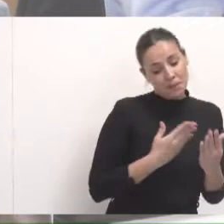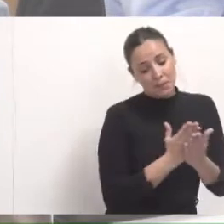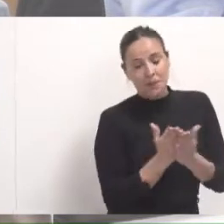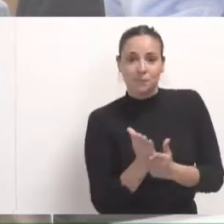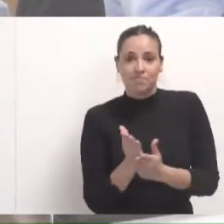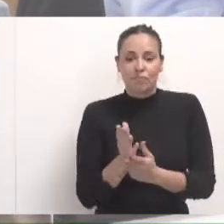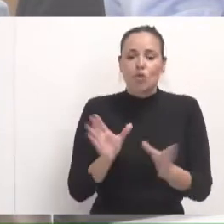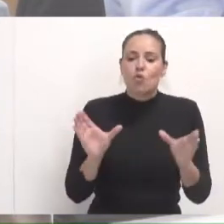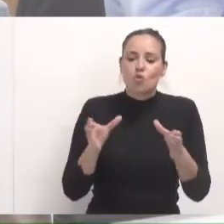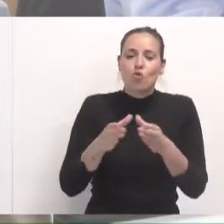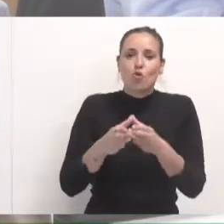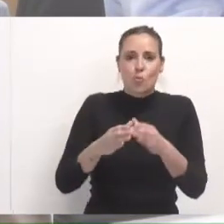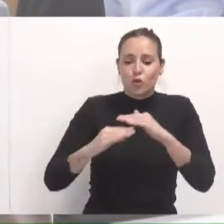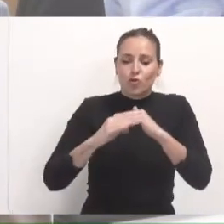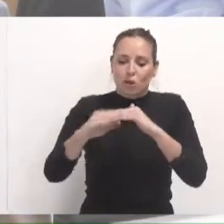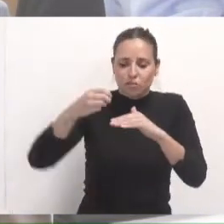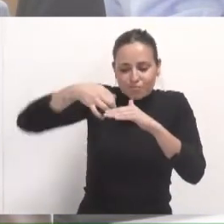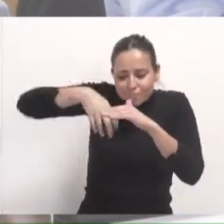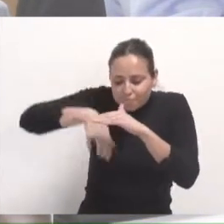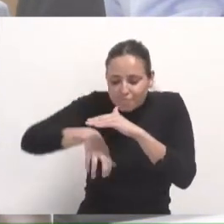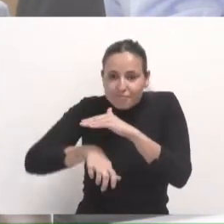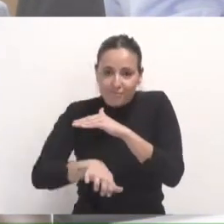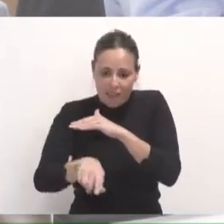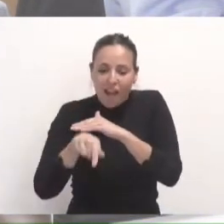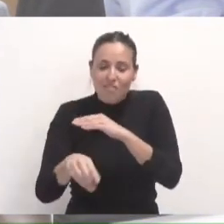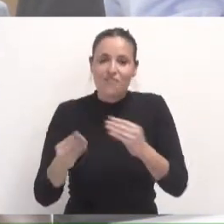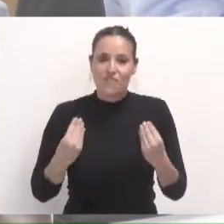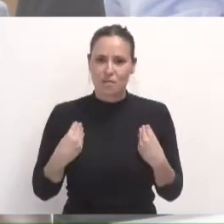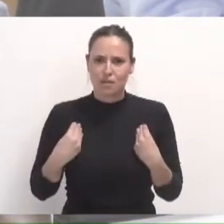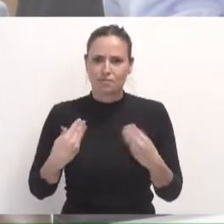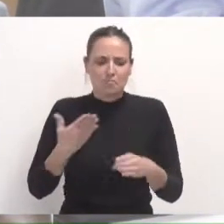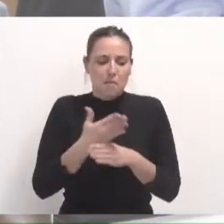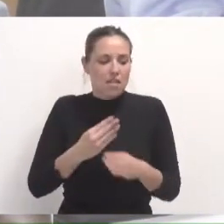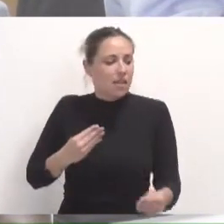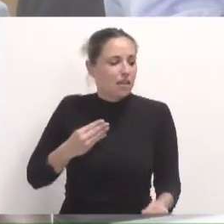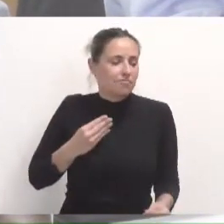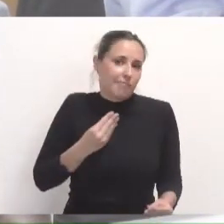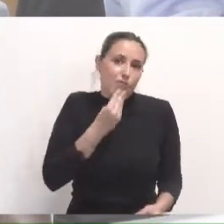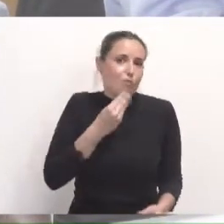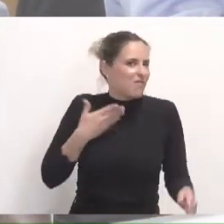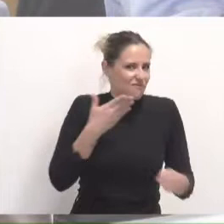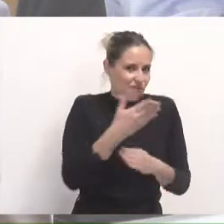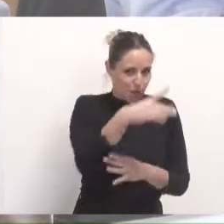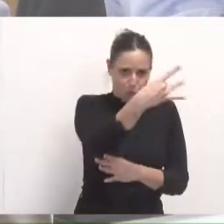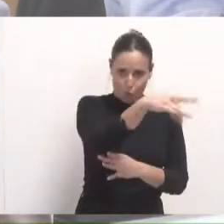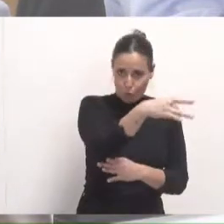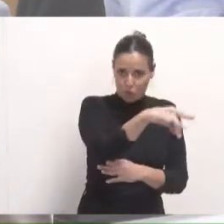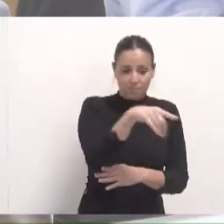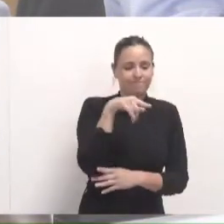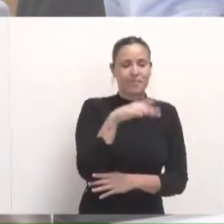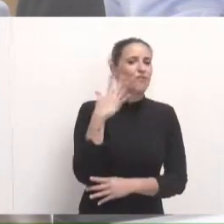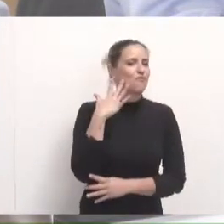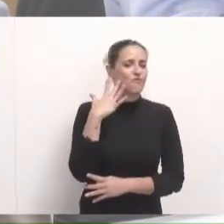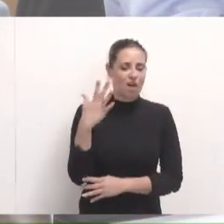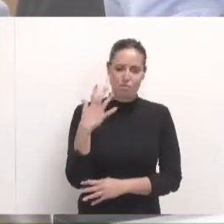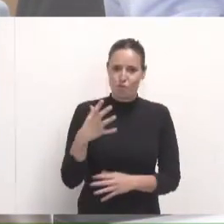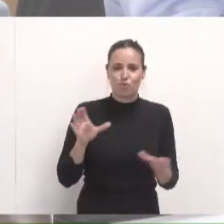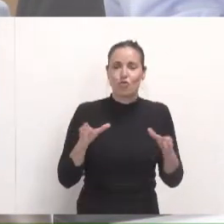termitas subterráneas que viven en el subsuelo y solo acuden a la madera para alimentarse. Y en este caso es pues, la famosa termita que es